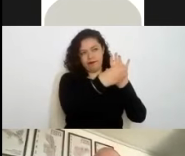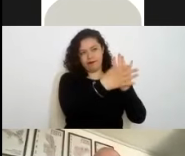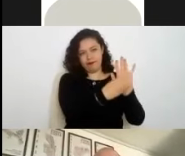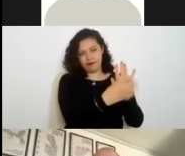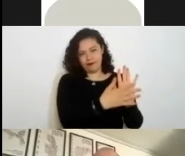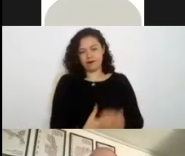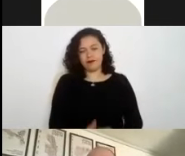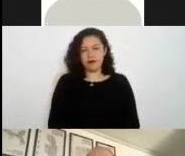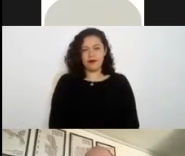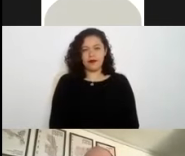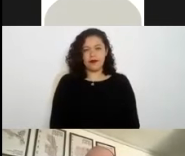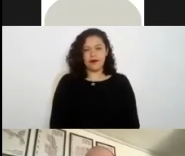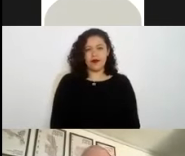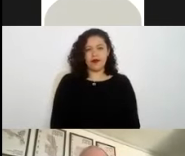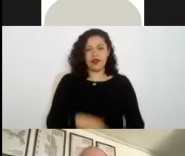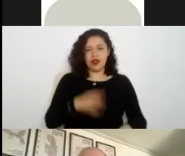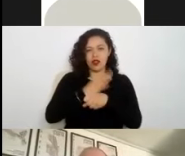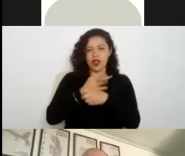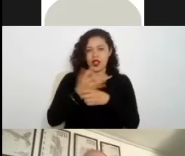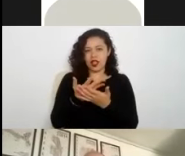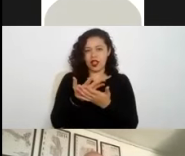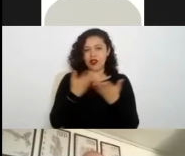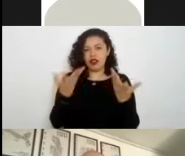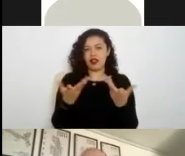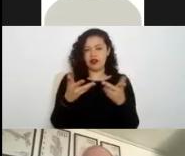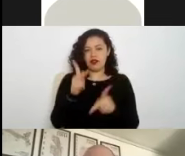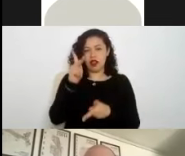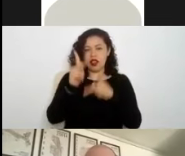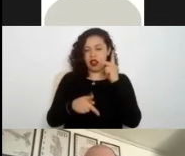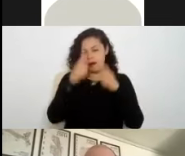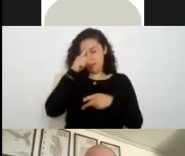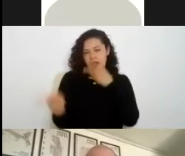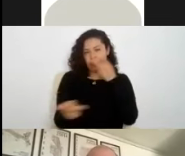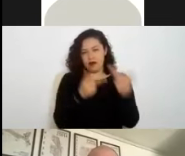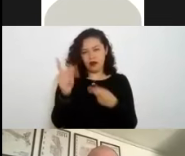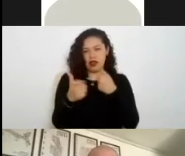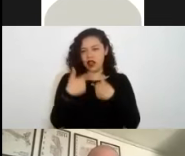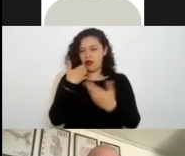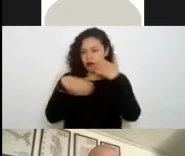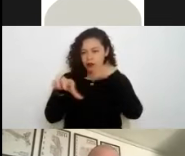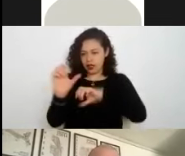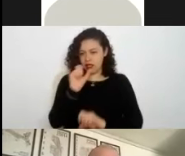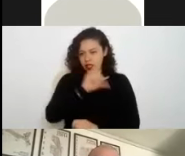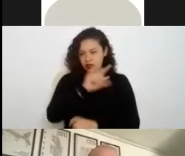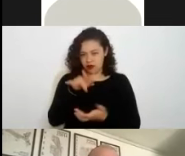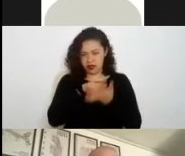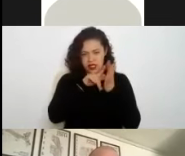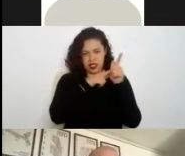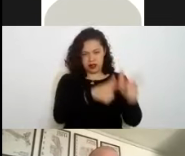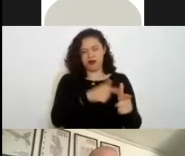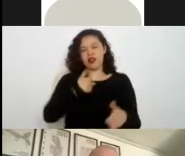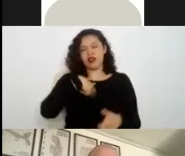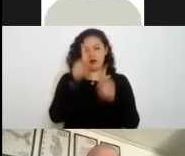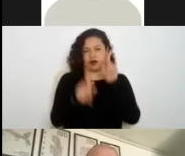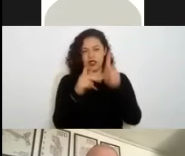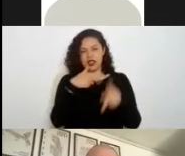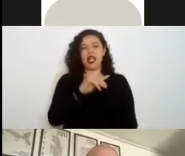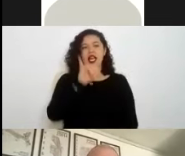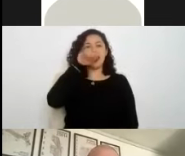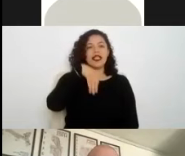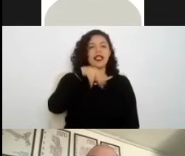Si quieren, ahorita hacemos un pequeño corte para preguntas y comentarios y nos seguimos. Pero bueno, les puedo platicar ahora del inbound